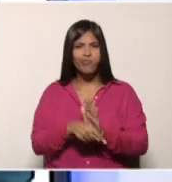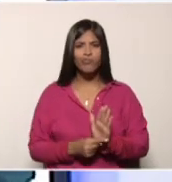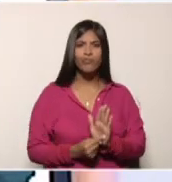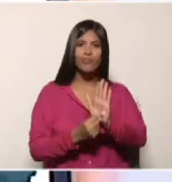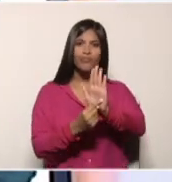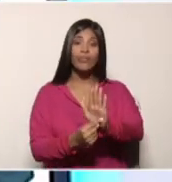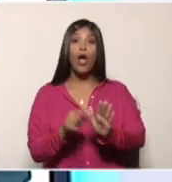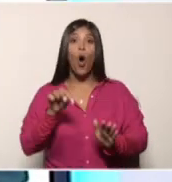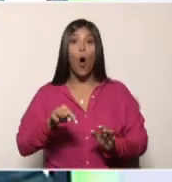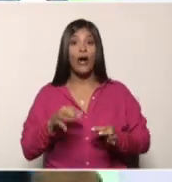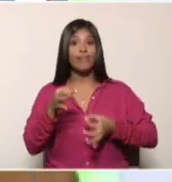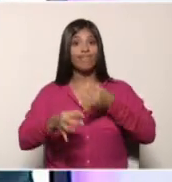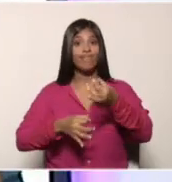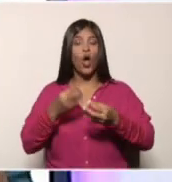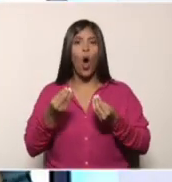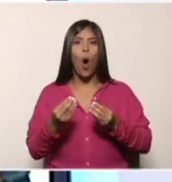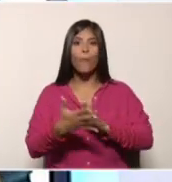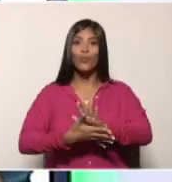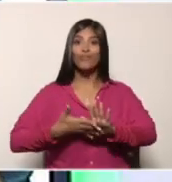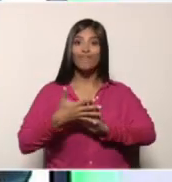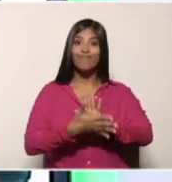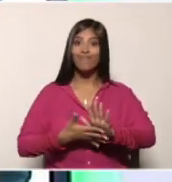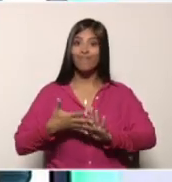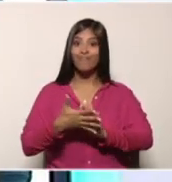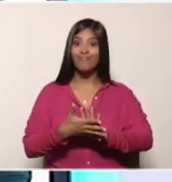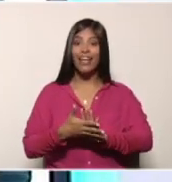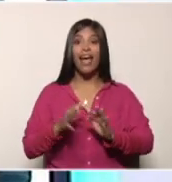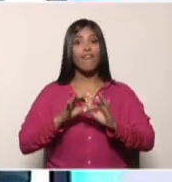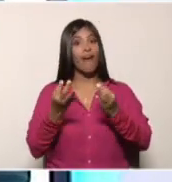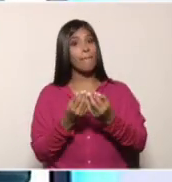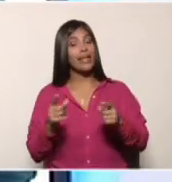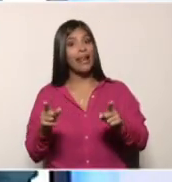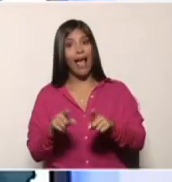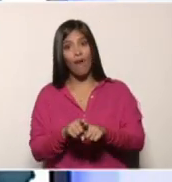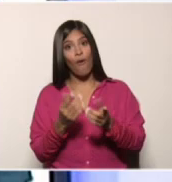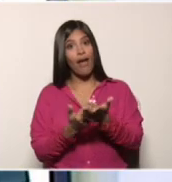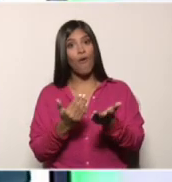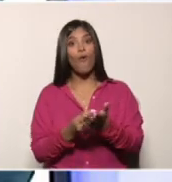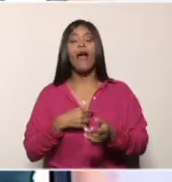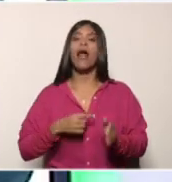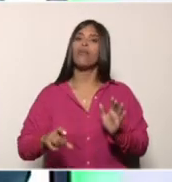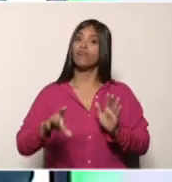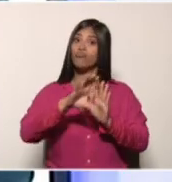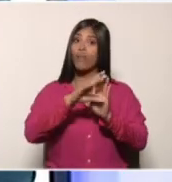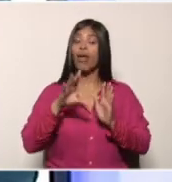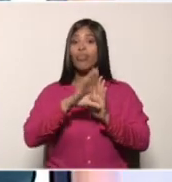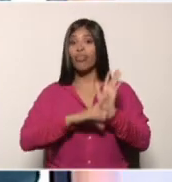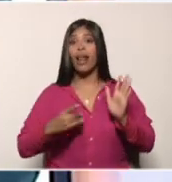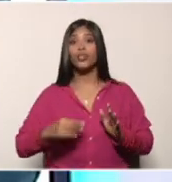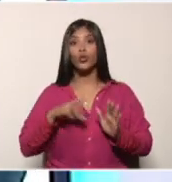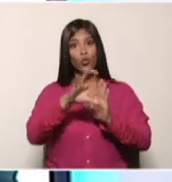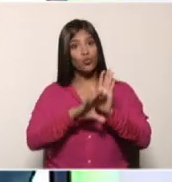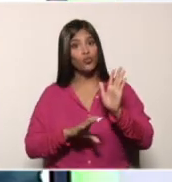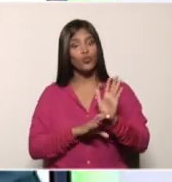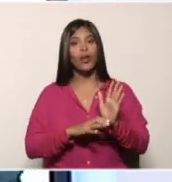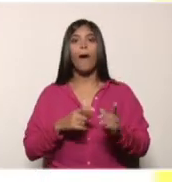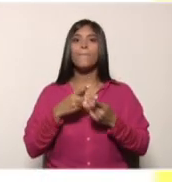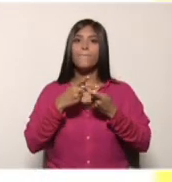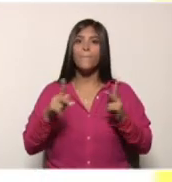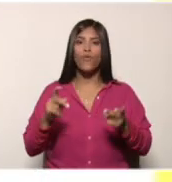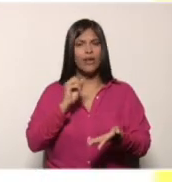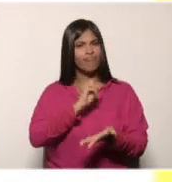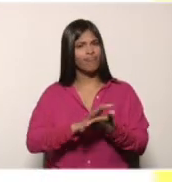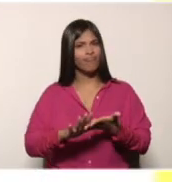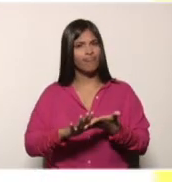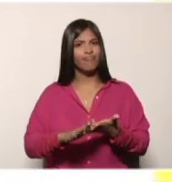lengua de señas venezolana. En Cada Familia Una Escuela seguimos garantizando ese derecho constitucional a una educación pública, gratuita y de calidad. Ya estamos listos